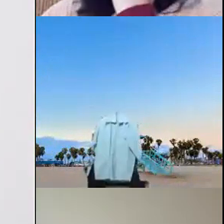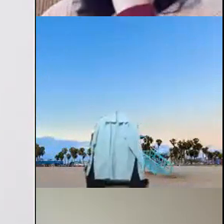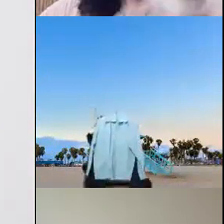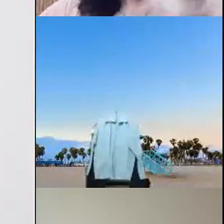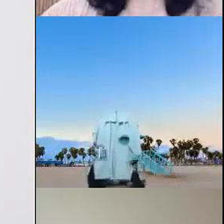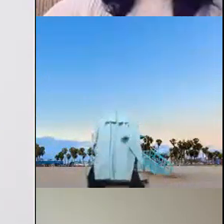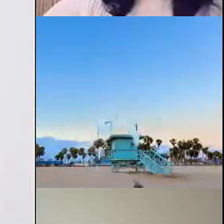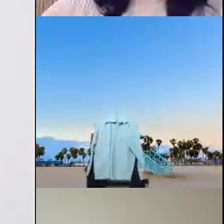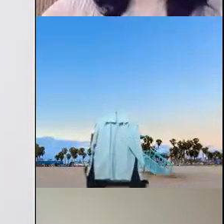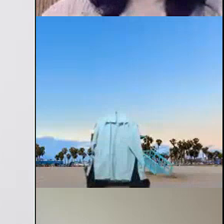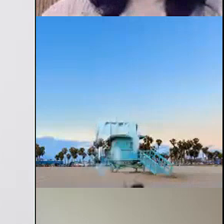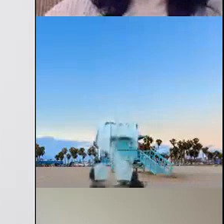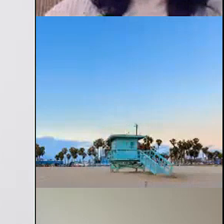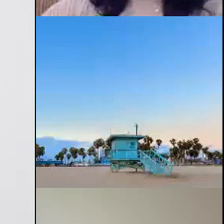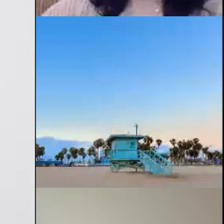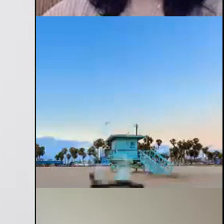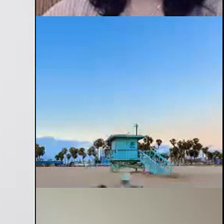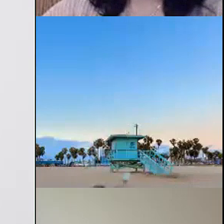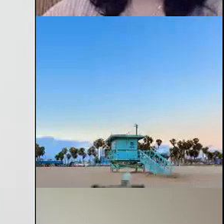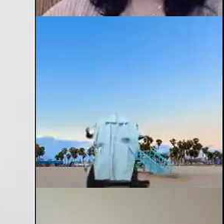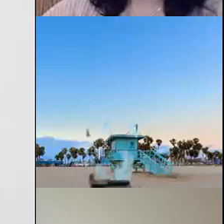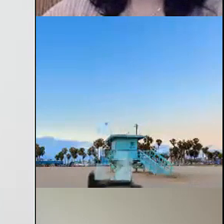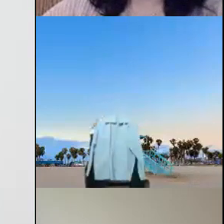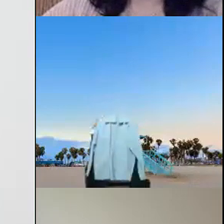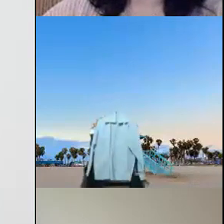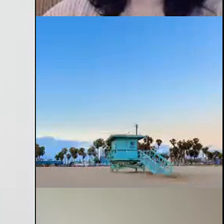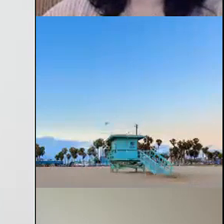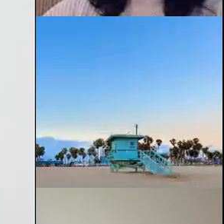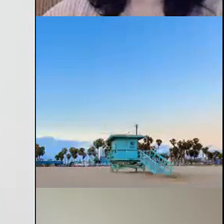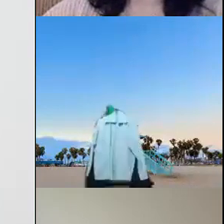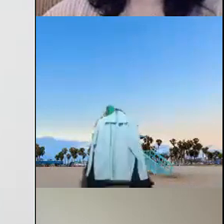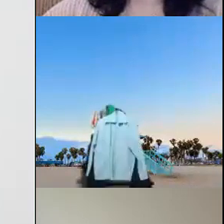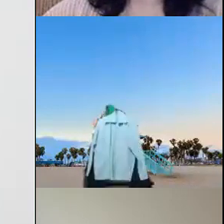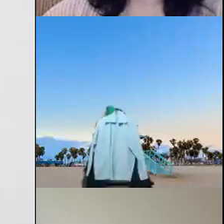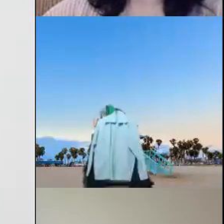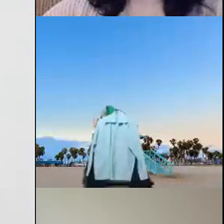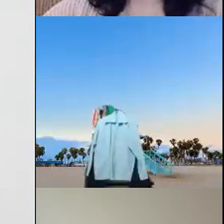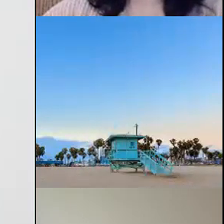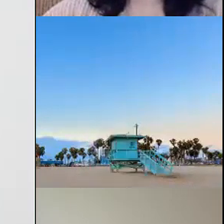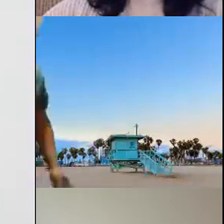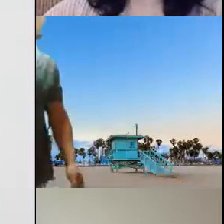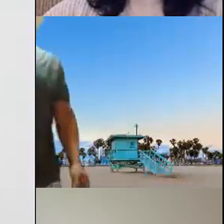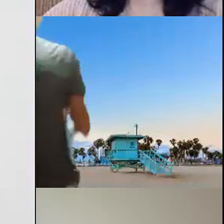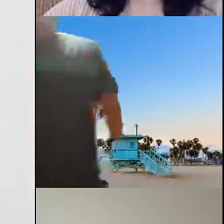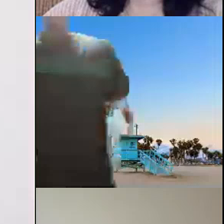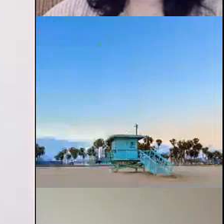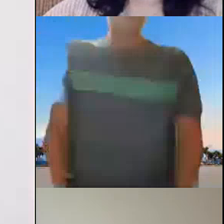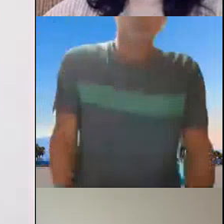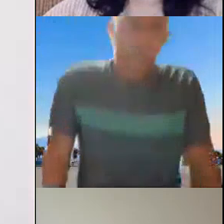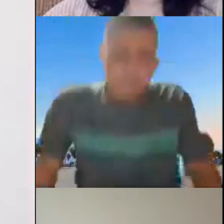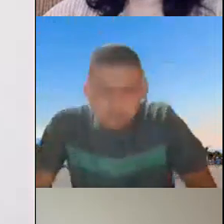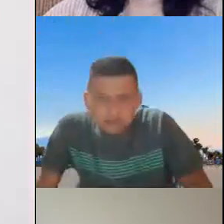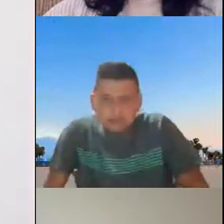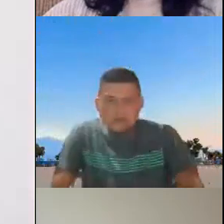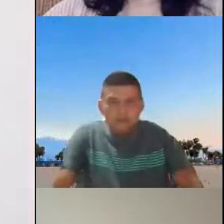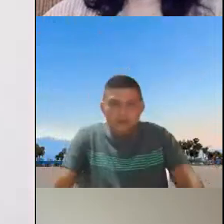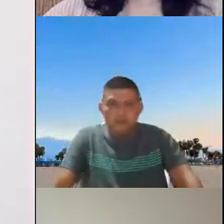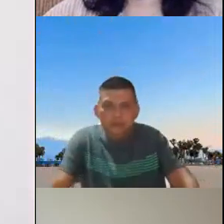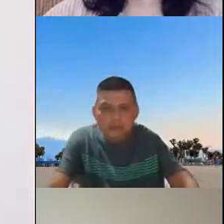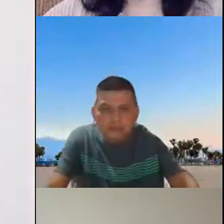por segundo cuadrado. La colocamos por aquí. 4 metros por segundo cuadrado. Multiplicado por el valor del tiempo t, que es de